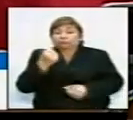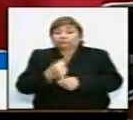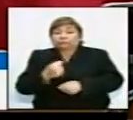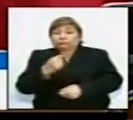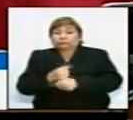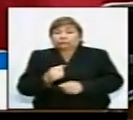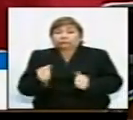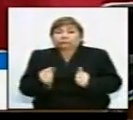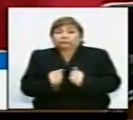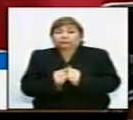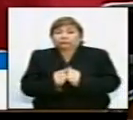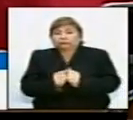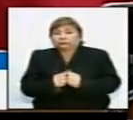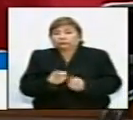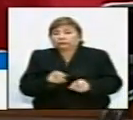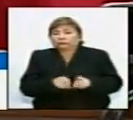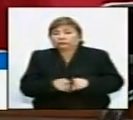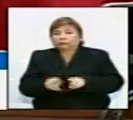juntos también.